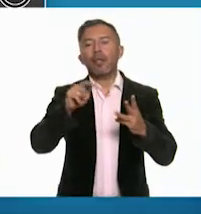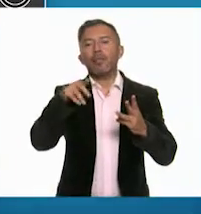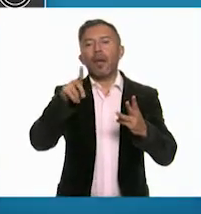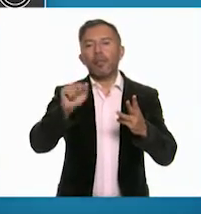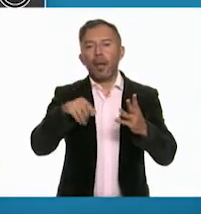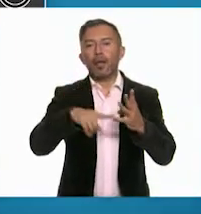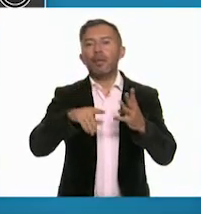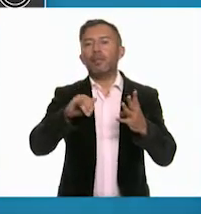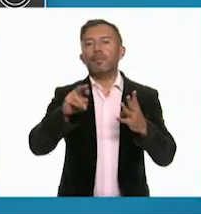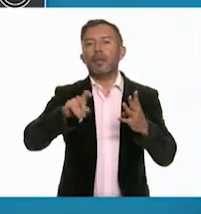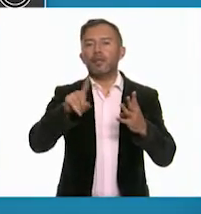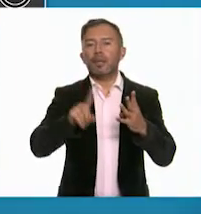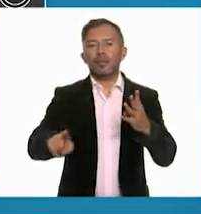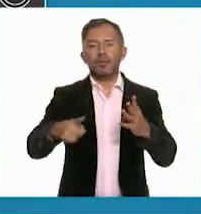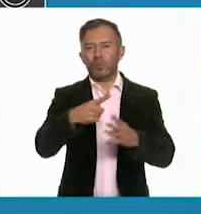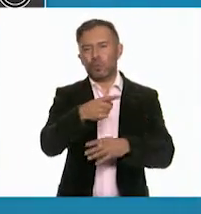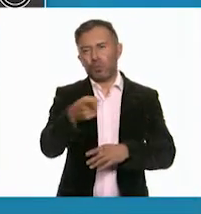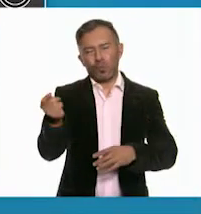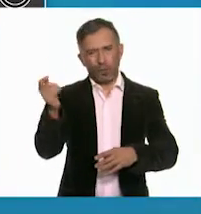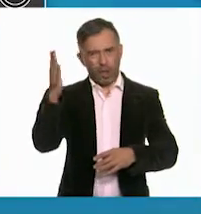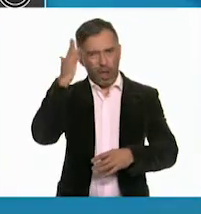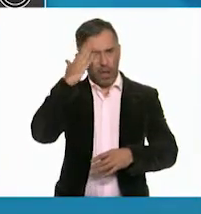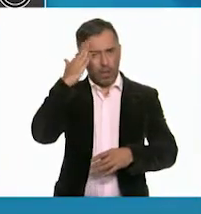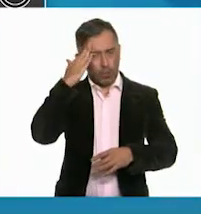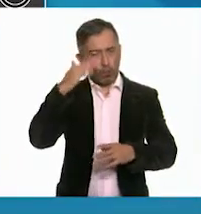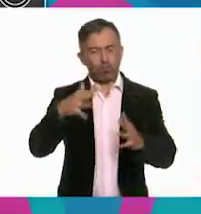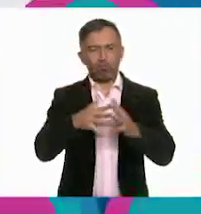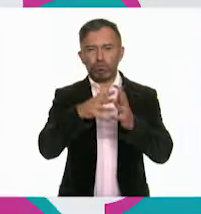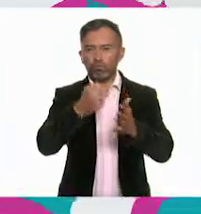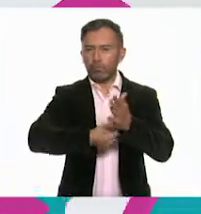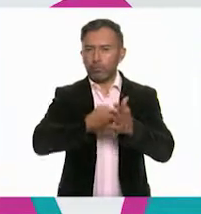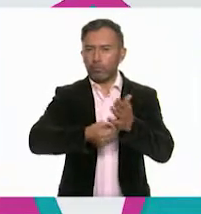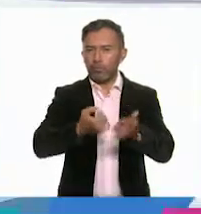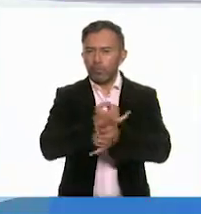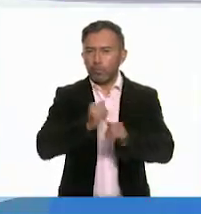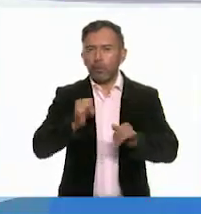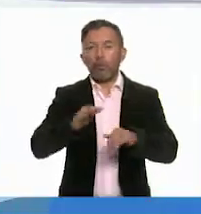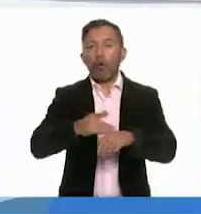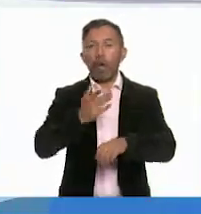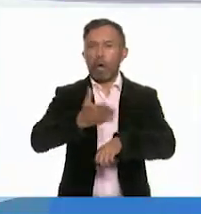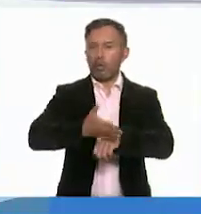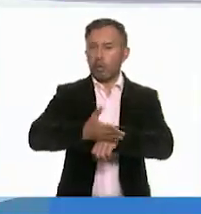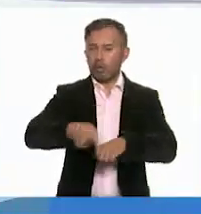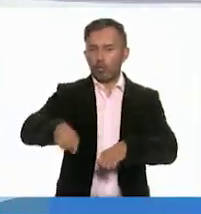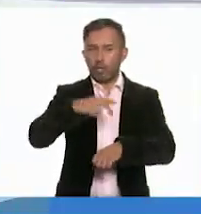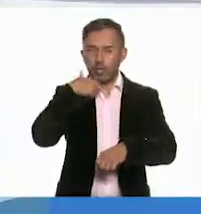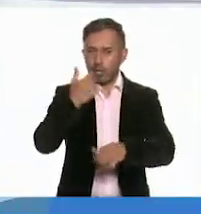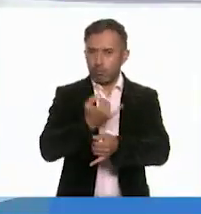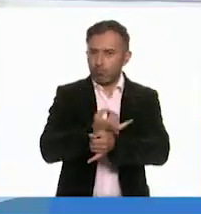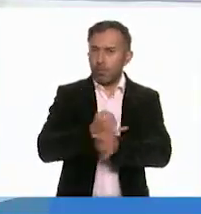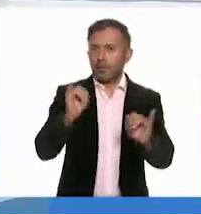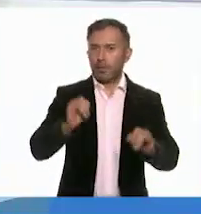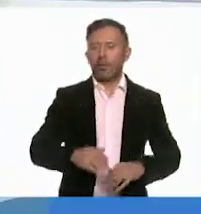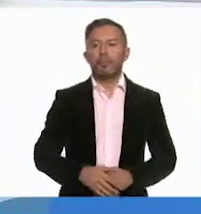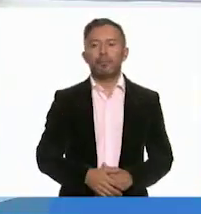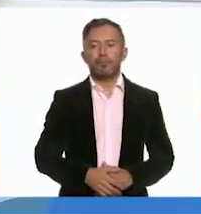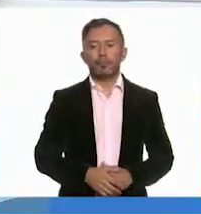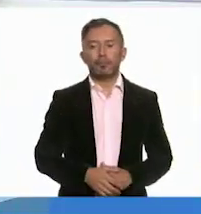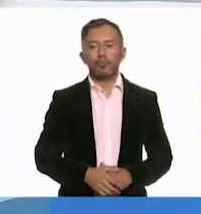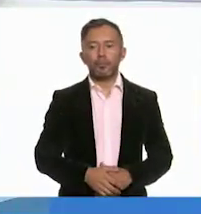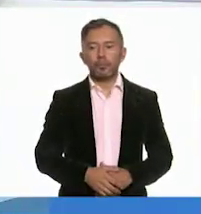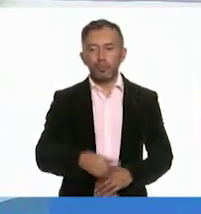de la independencia, como castigo a sus intenciones de libertad. A ver, entonces tenemos que salieron de